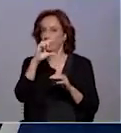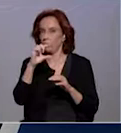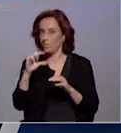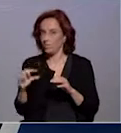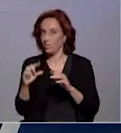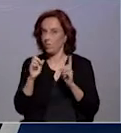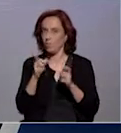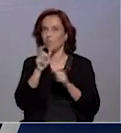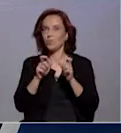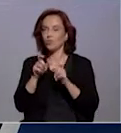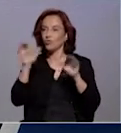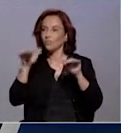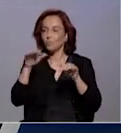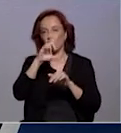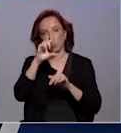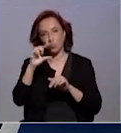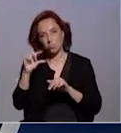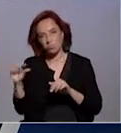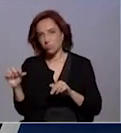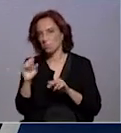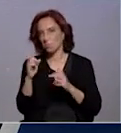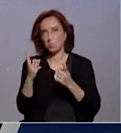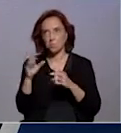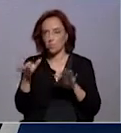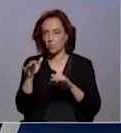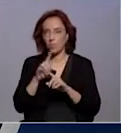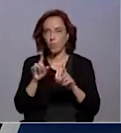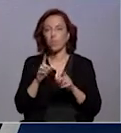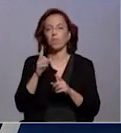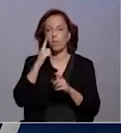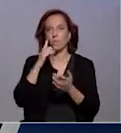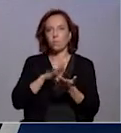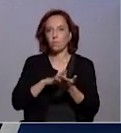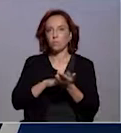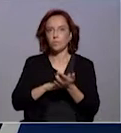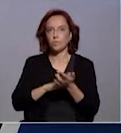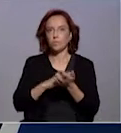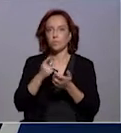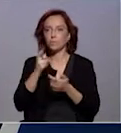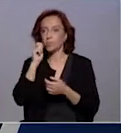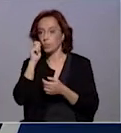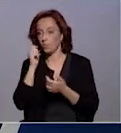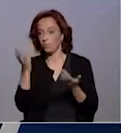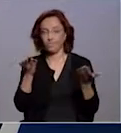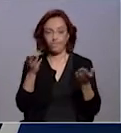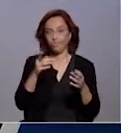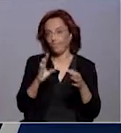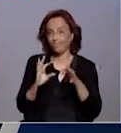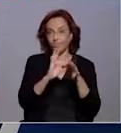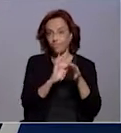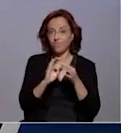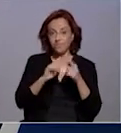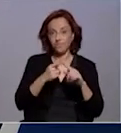personas para esos sectores se vio confirmado con las cifras del turismo que tenemos hasta ahora y además si habrá una